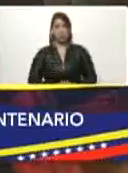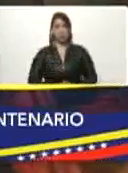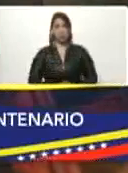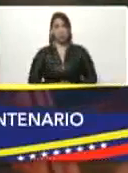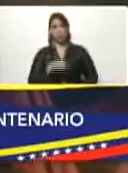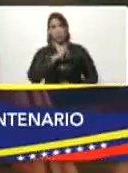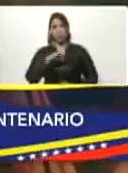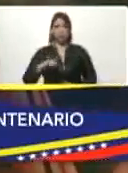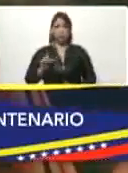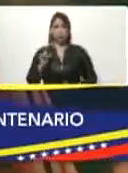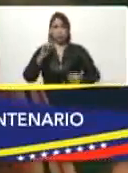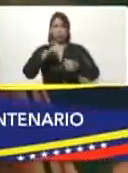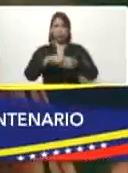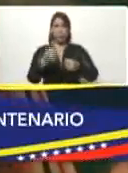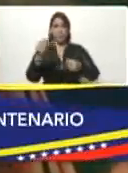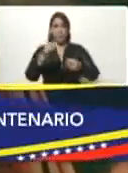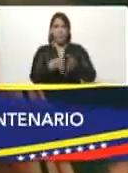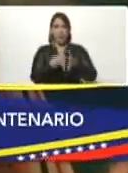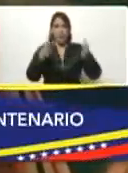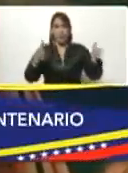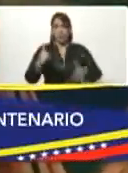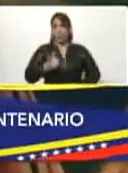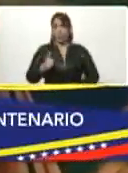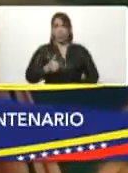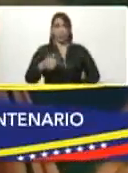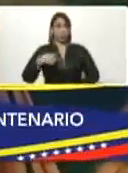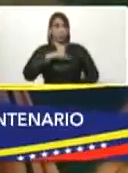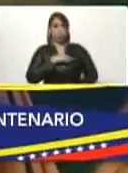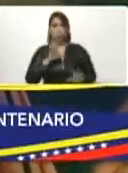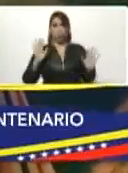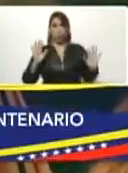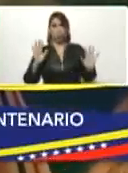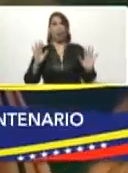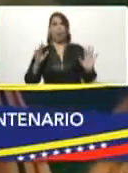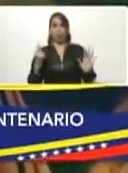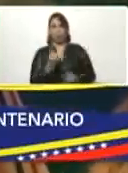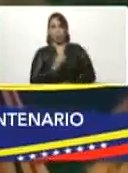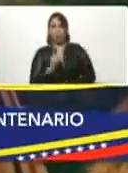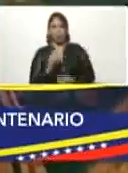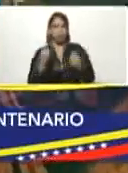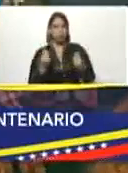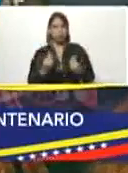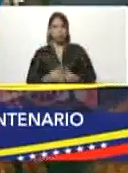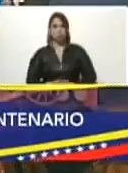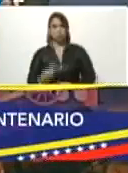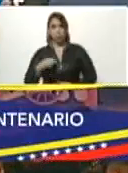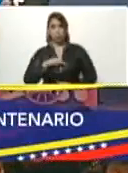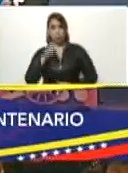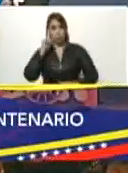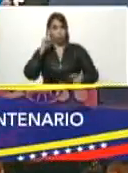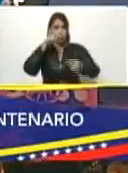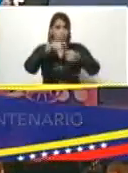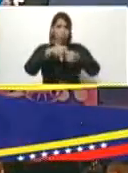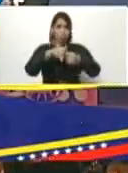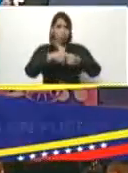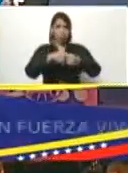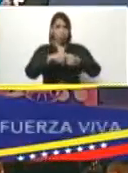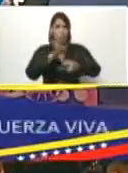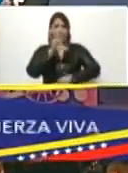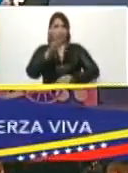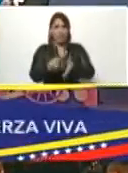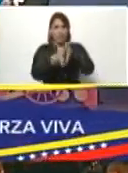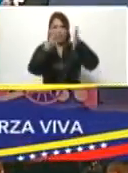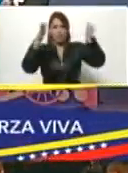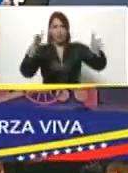somos parte de algo mucho más grande que cualquiera de nosotros a nivel individual. Somos parte de la patria